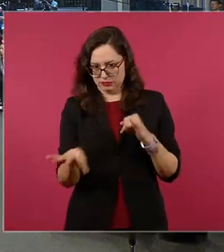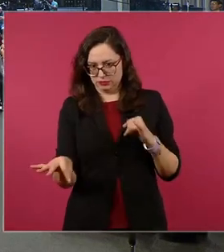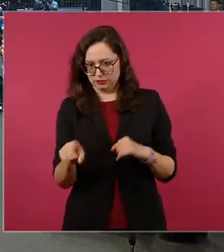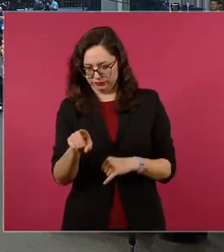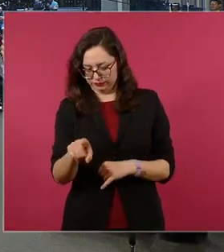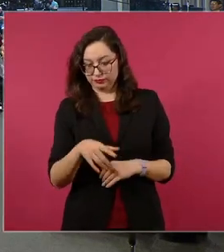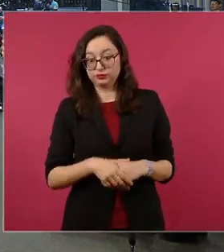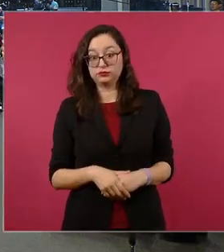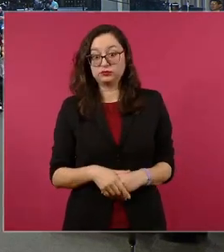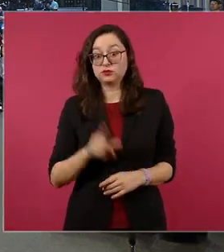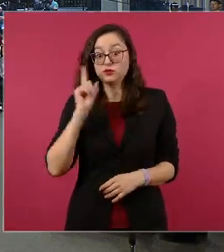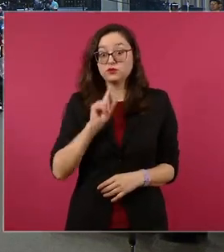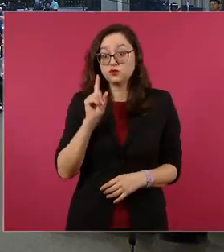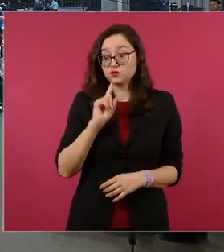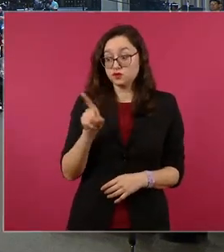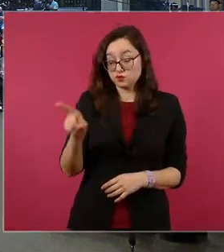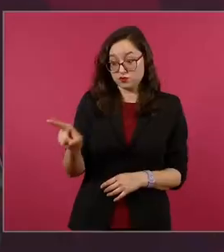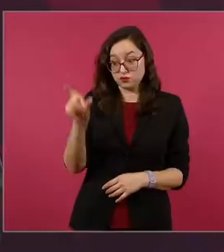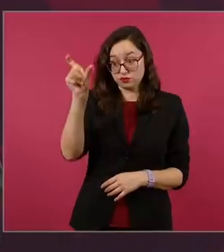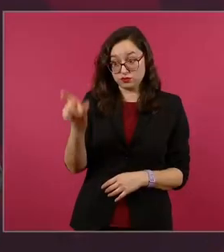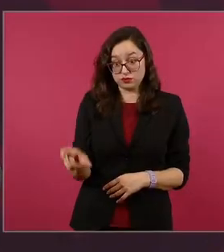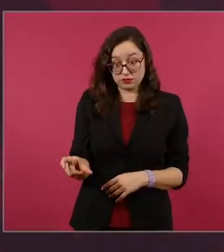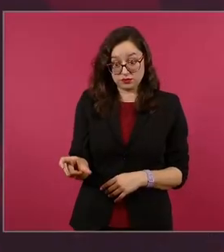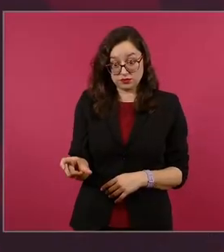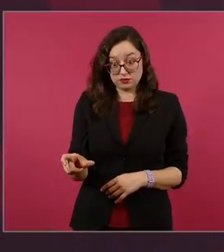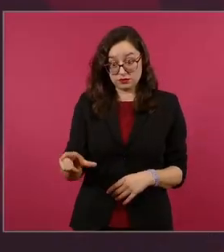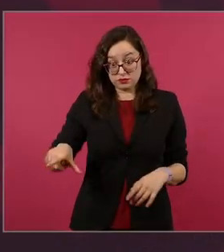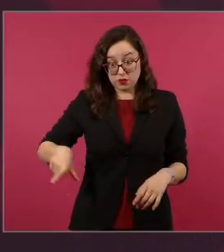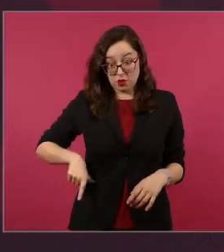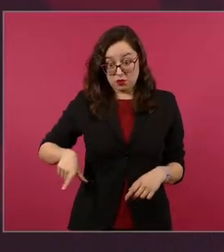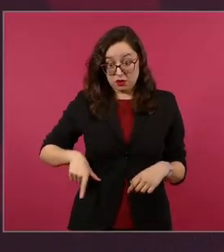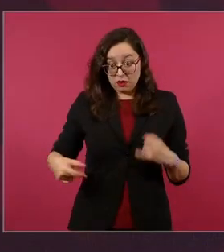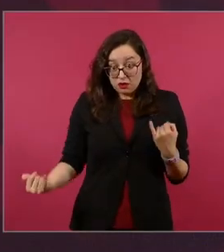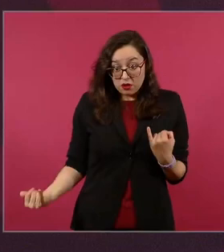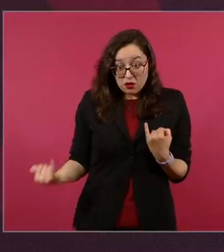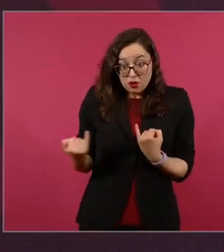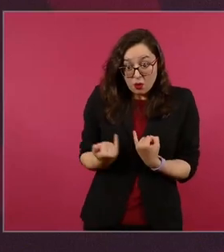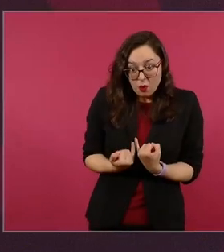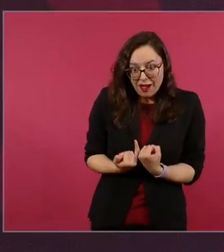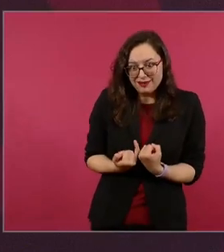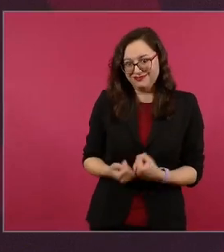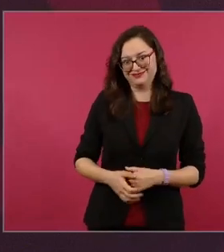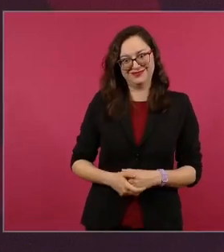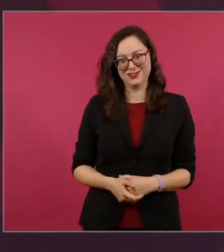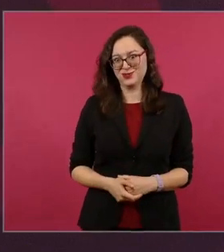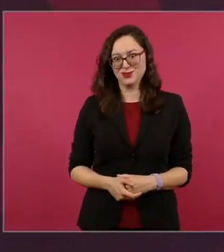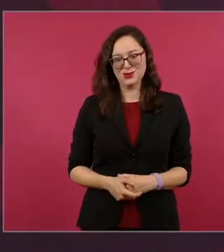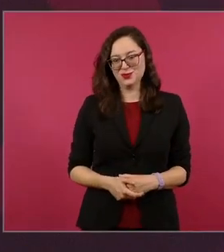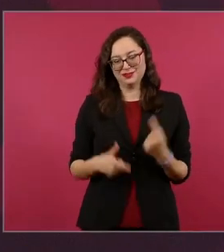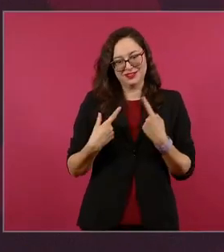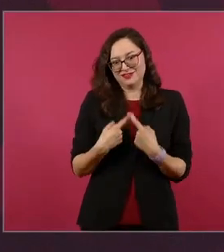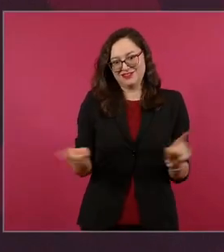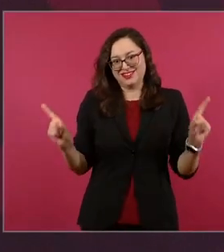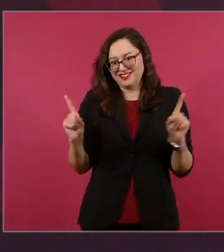que haber cambios, o sea, van a haber cambios, ¿por qué? Pues